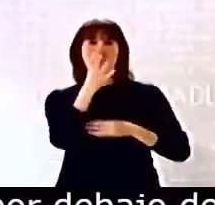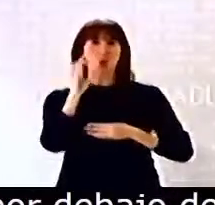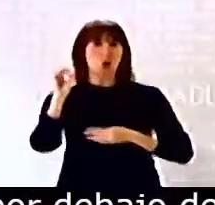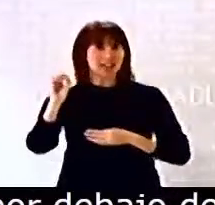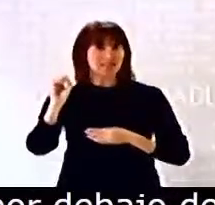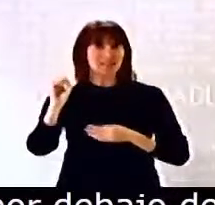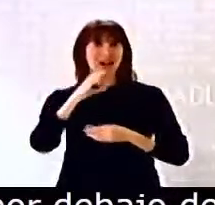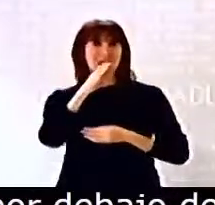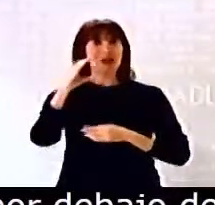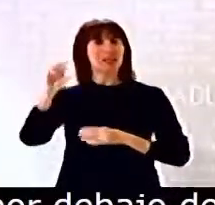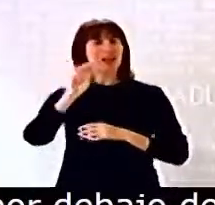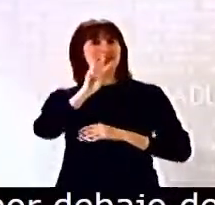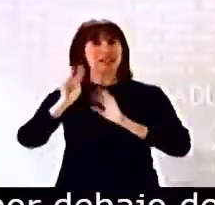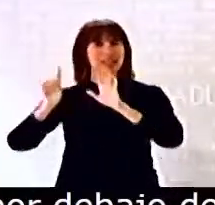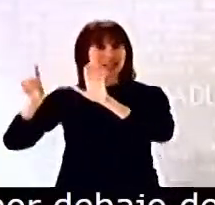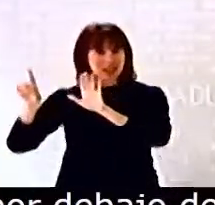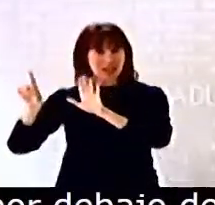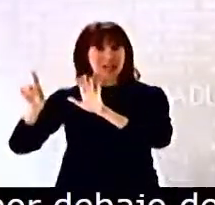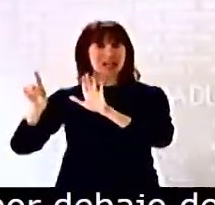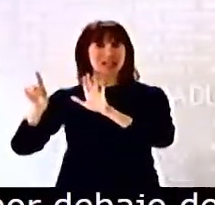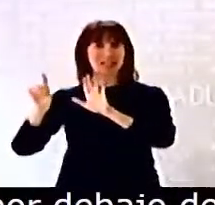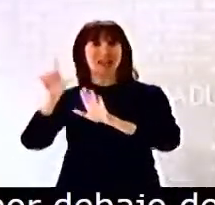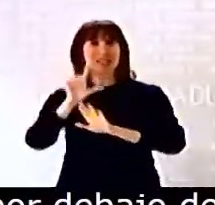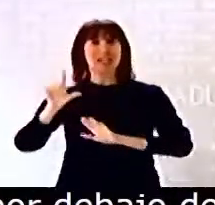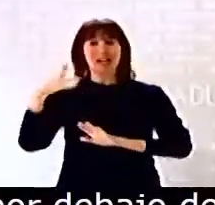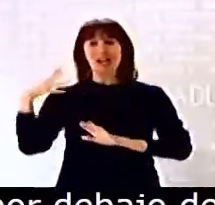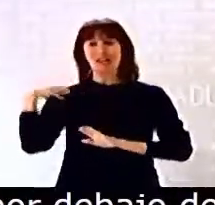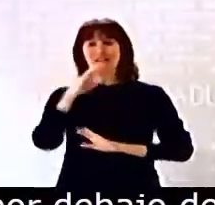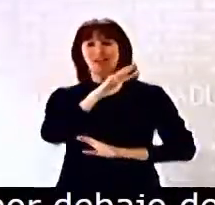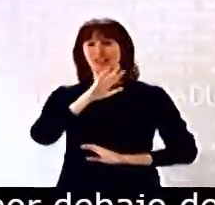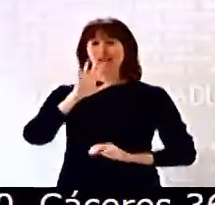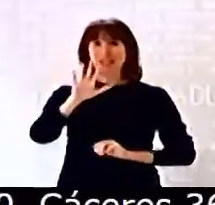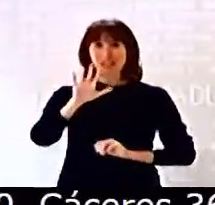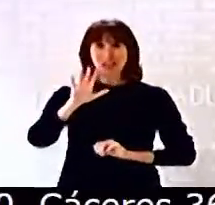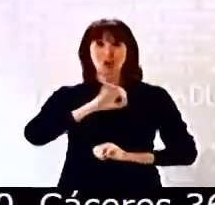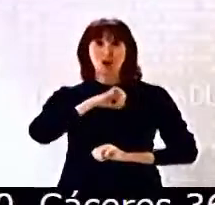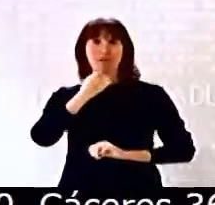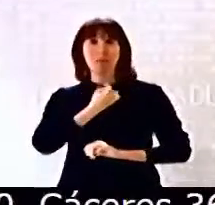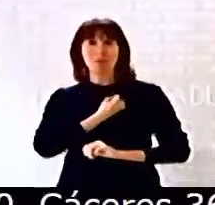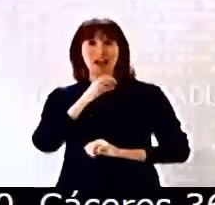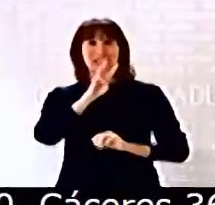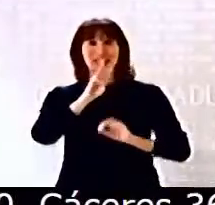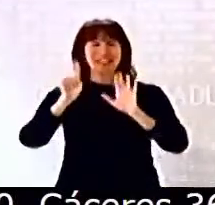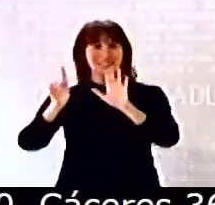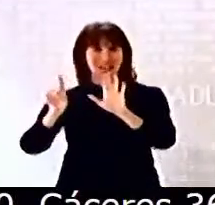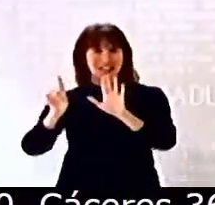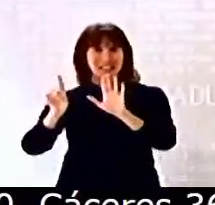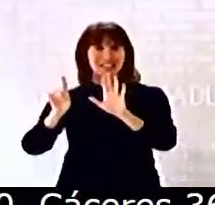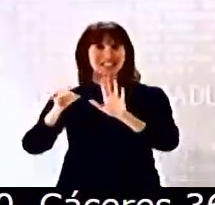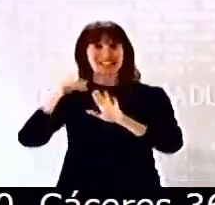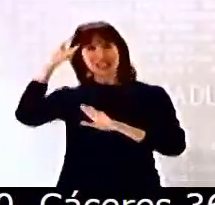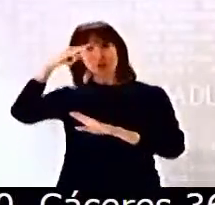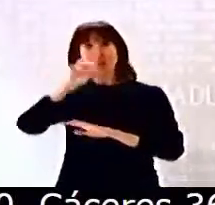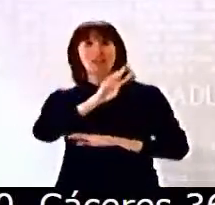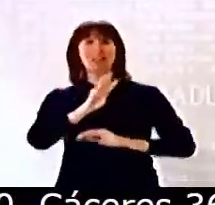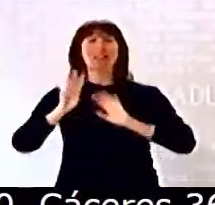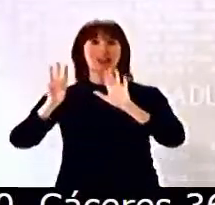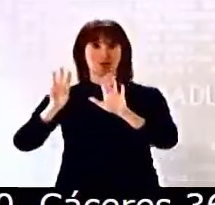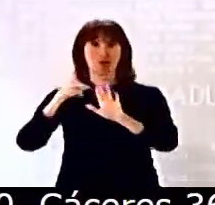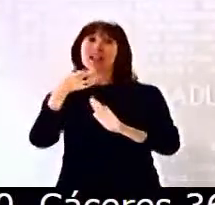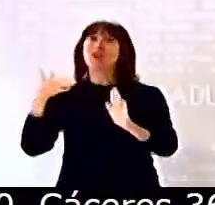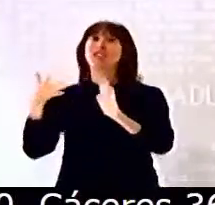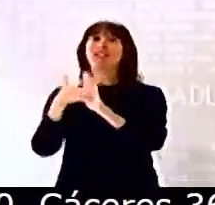40%, Cáceres 36%, Llerena Zafra 35%, Navalmoral 36% y Coria 38%. Quiere